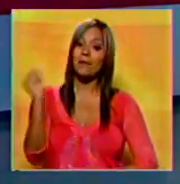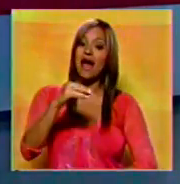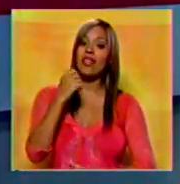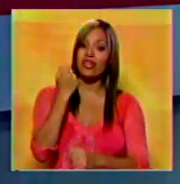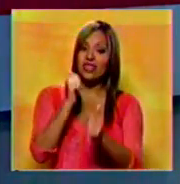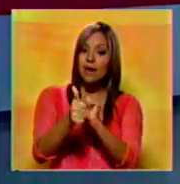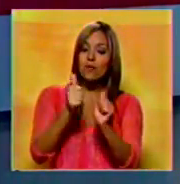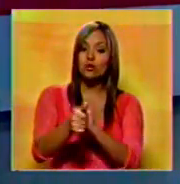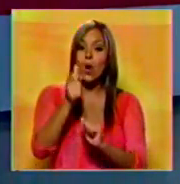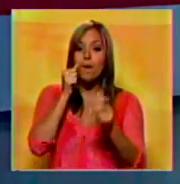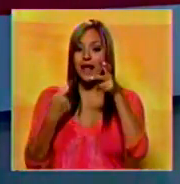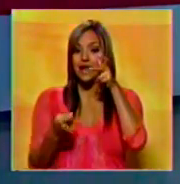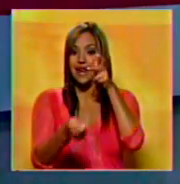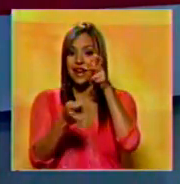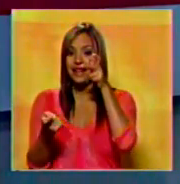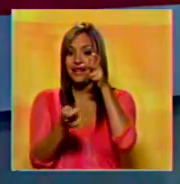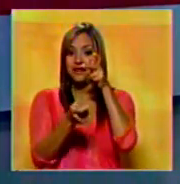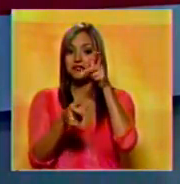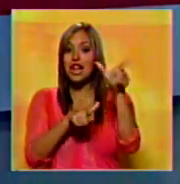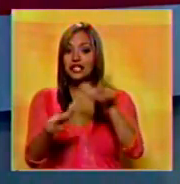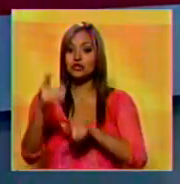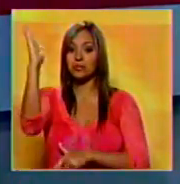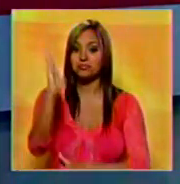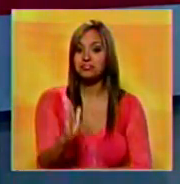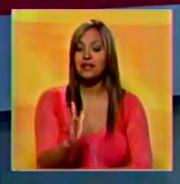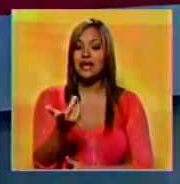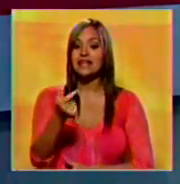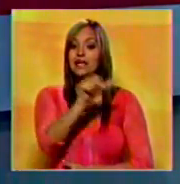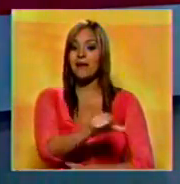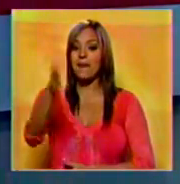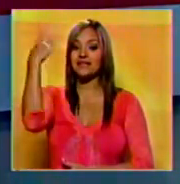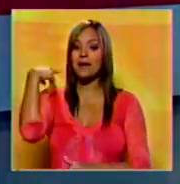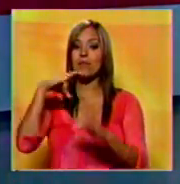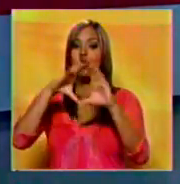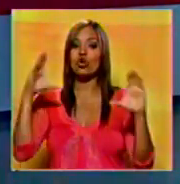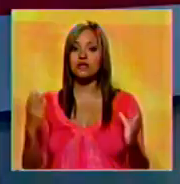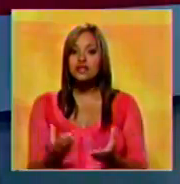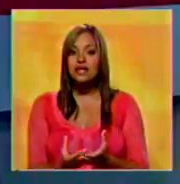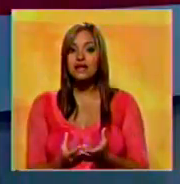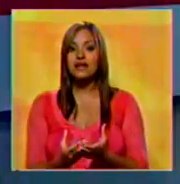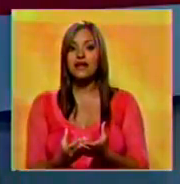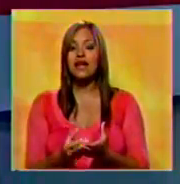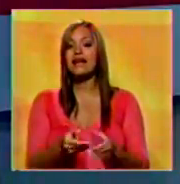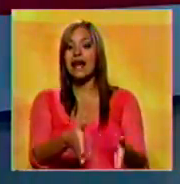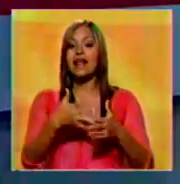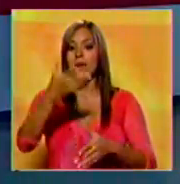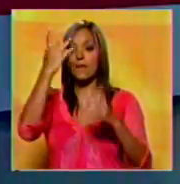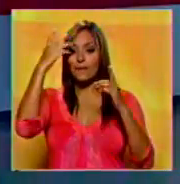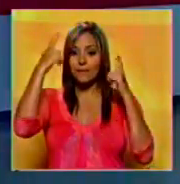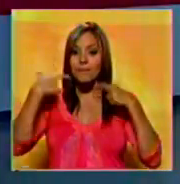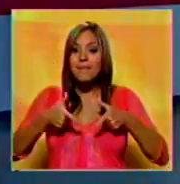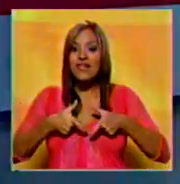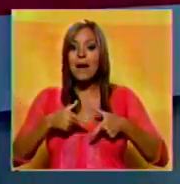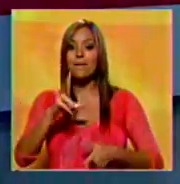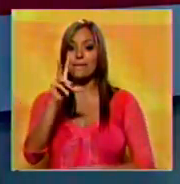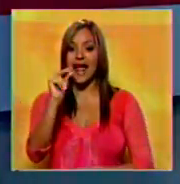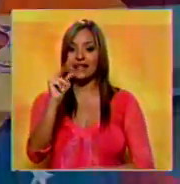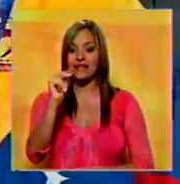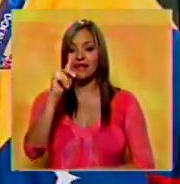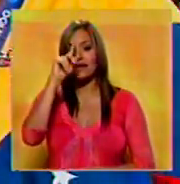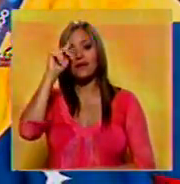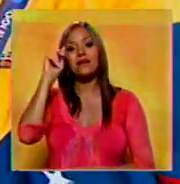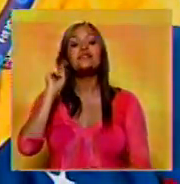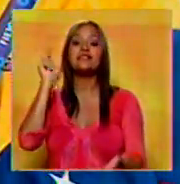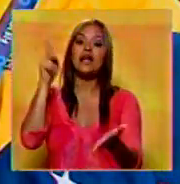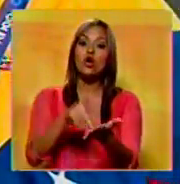esgrimista Rubén Limardo ya está de vuelta en el país luego de participar la semana pasada en el Mundial de Budapest, donde consiguió la medalla de plata. A su llegada, el campeón olímpico